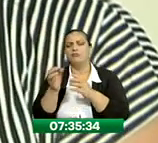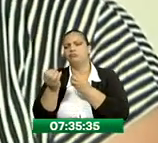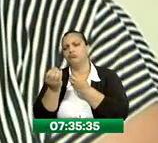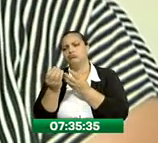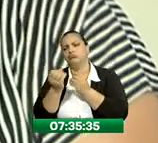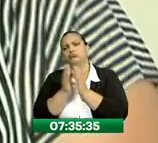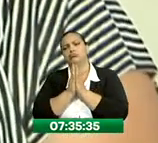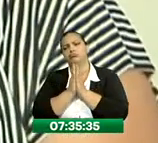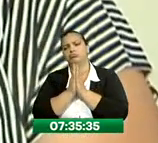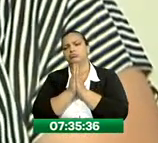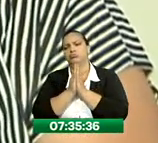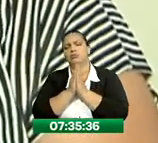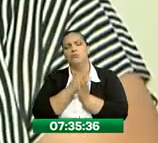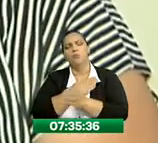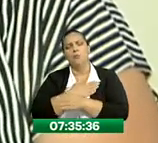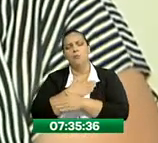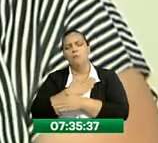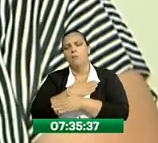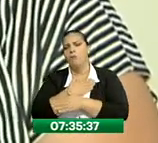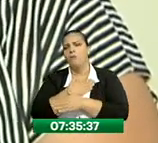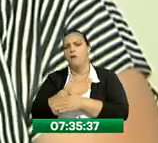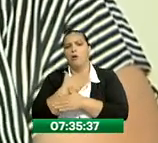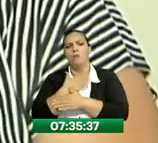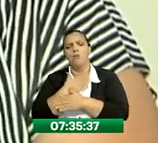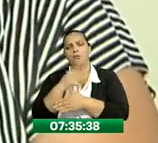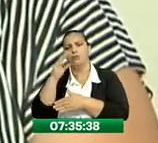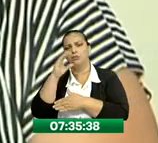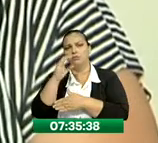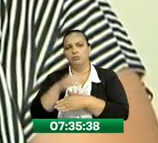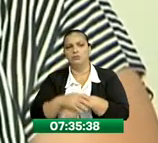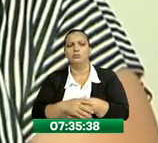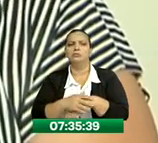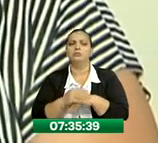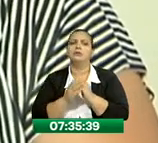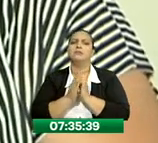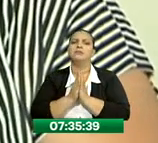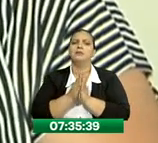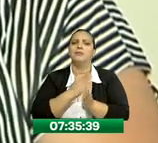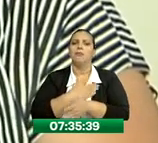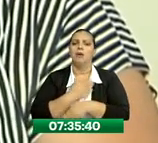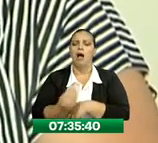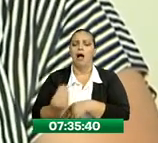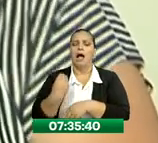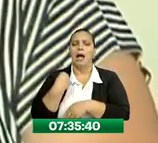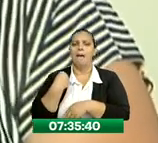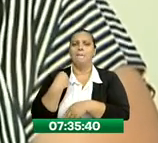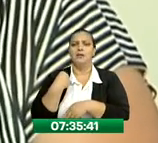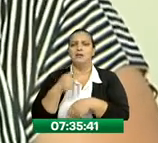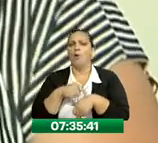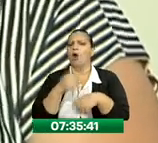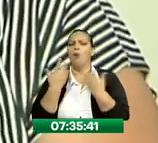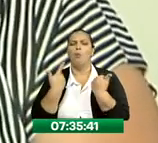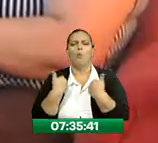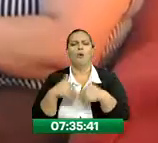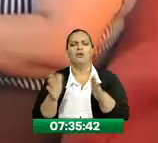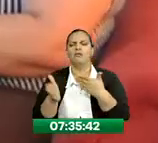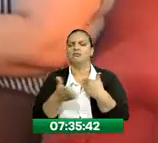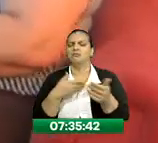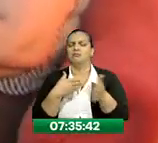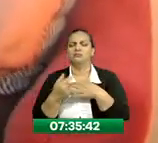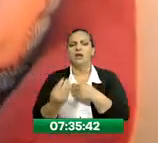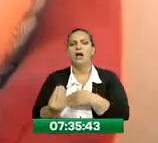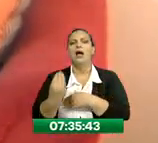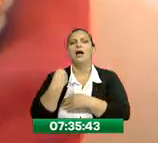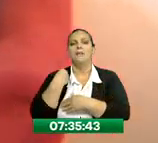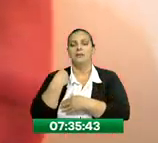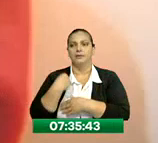comuniquen, no importa el horario que sea, que nos comuniquen para nosotros salir a verlo, a rescatarlo. Si